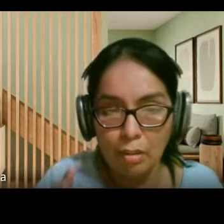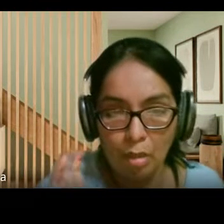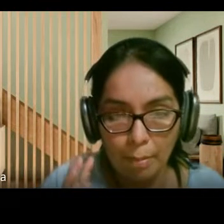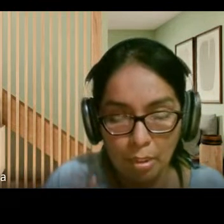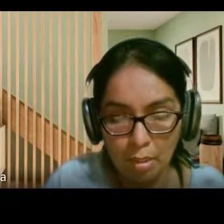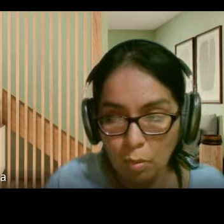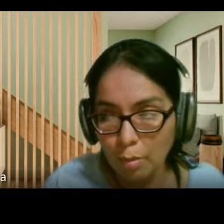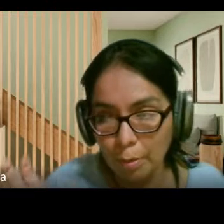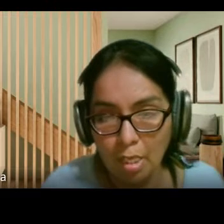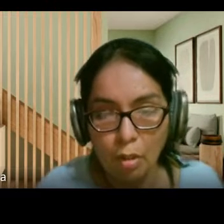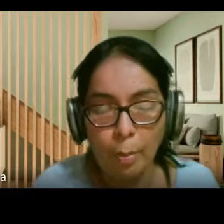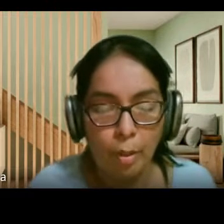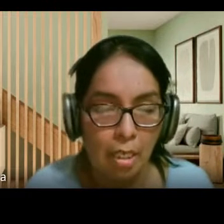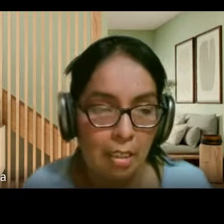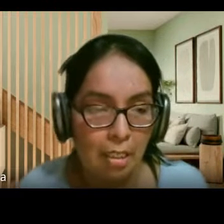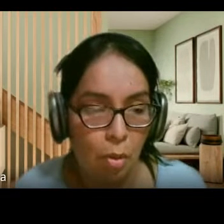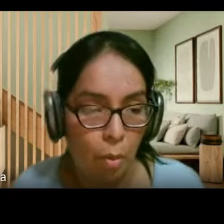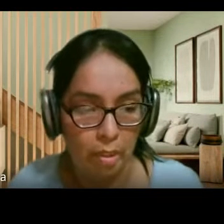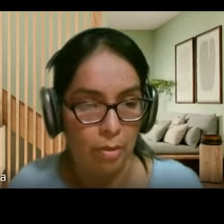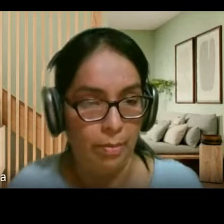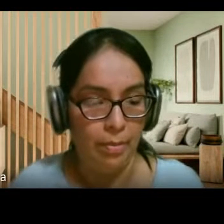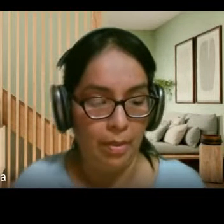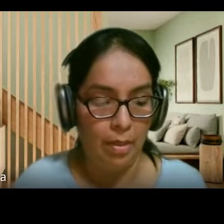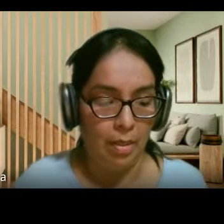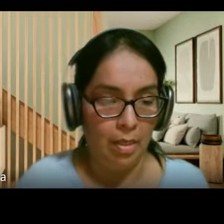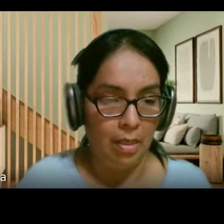eres una prioridad 1, prioridad 2, prioridad 3 o 4.